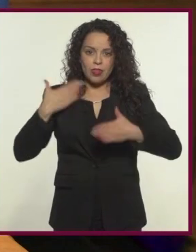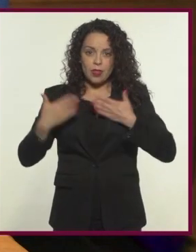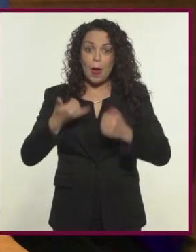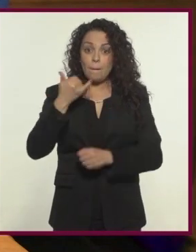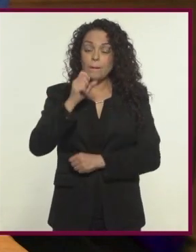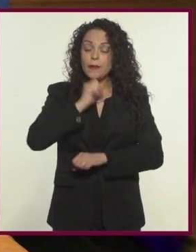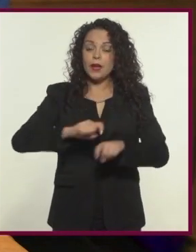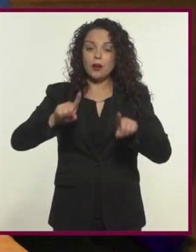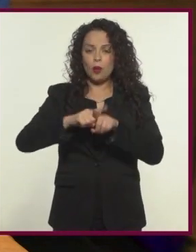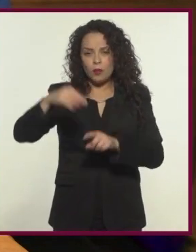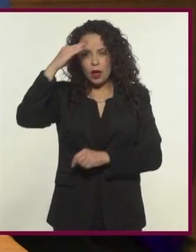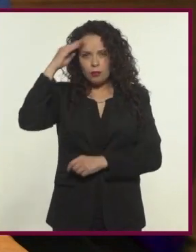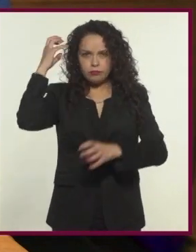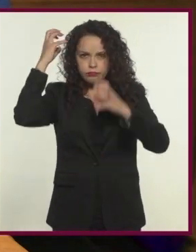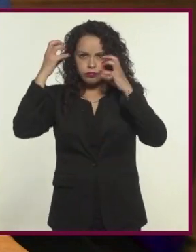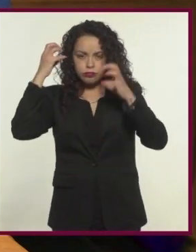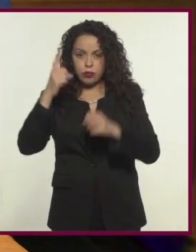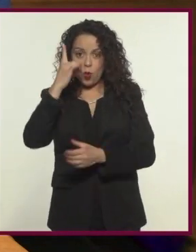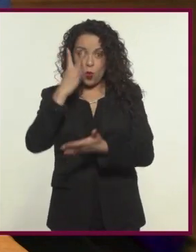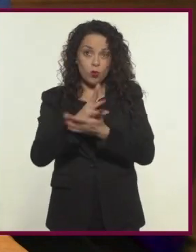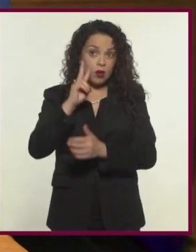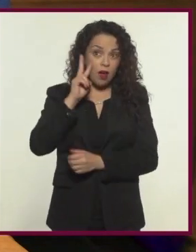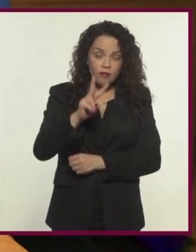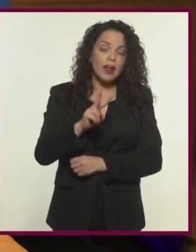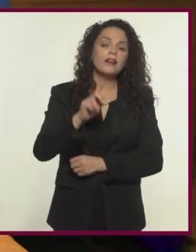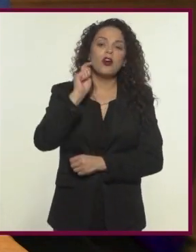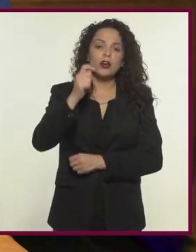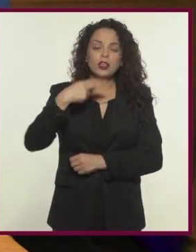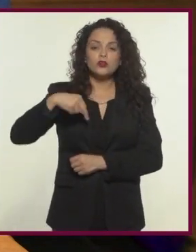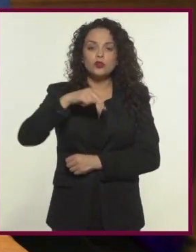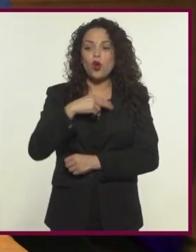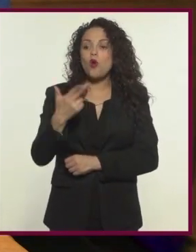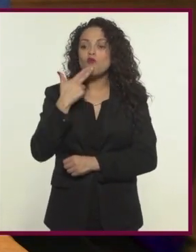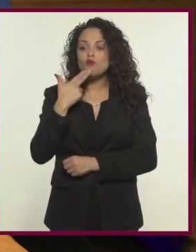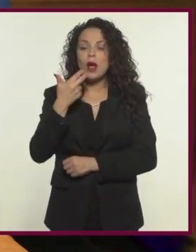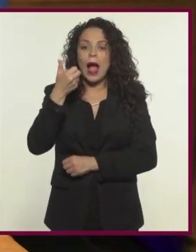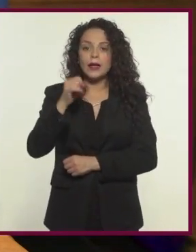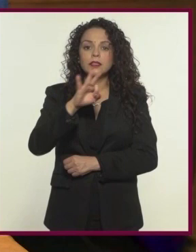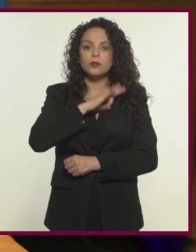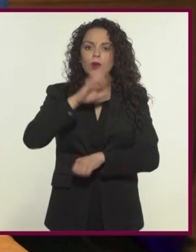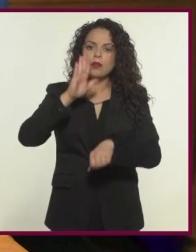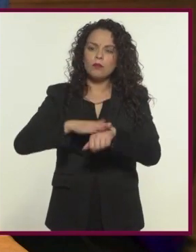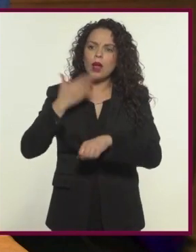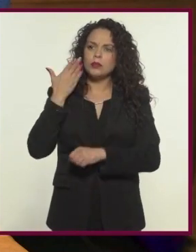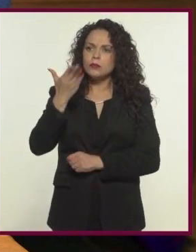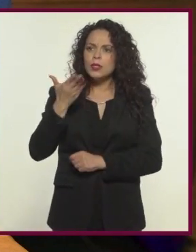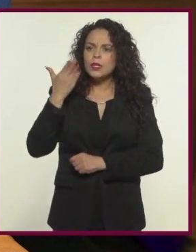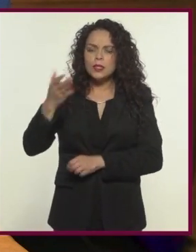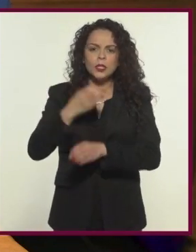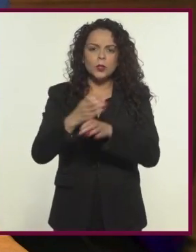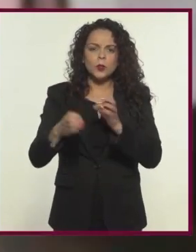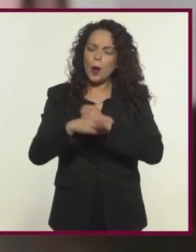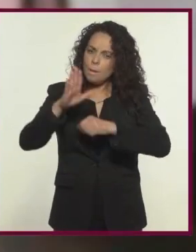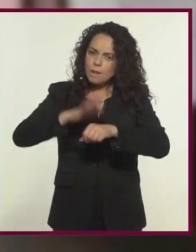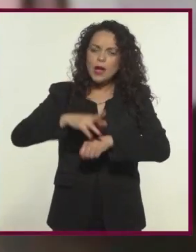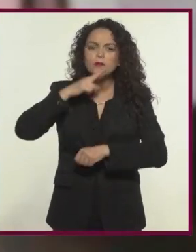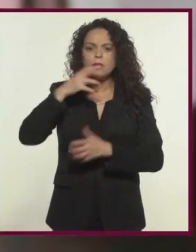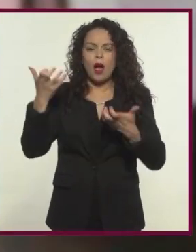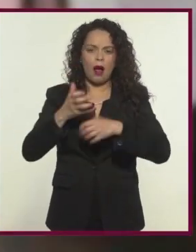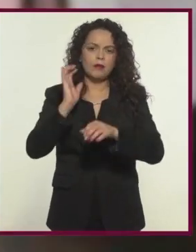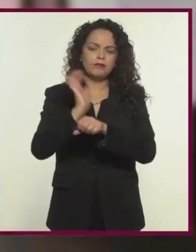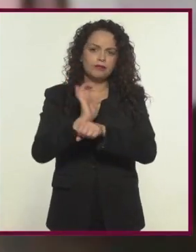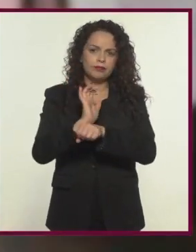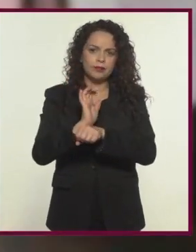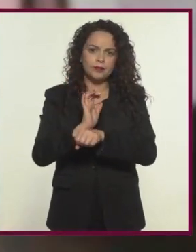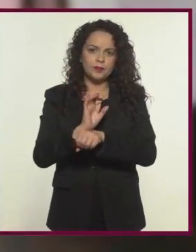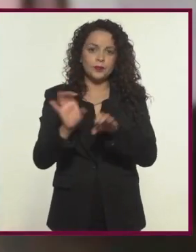nos hará reflexionar. No solo sobre lo que vemos, sino lo que consumimos y así podremos exigir mejores contenidos. Bueno, ¿qué te